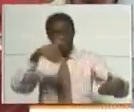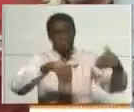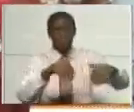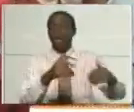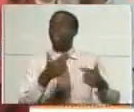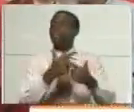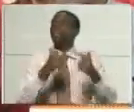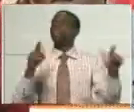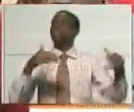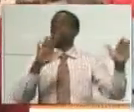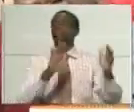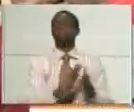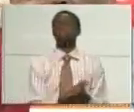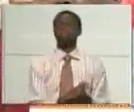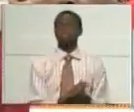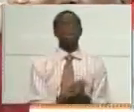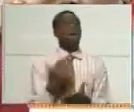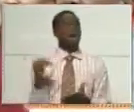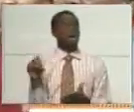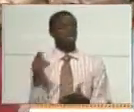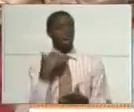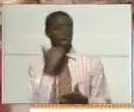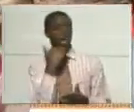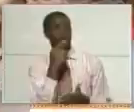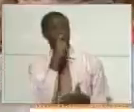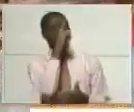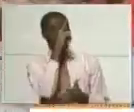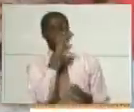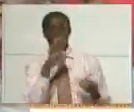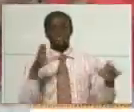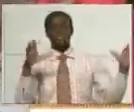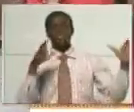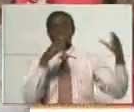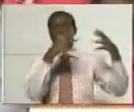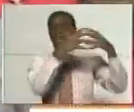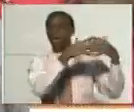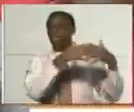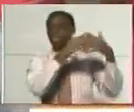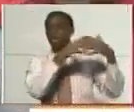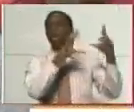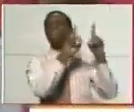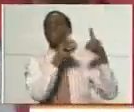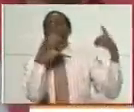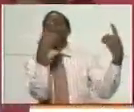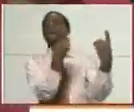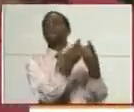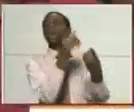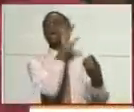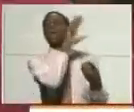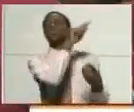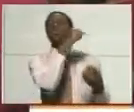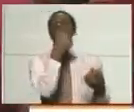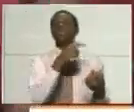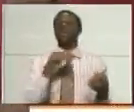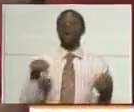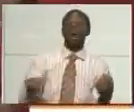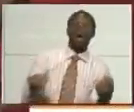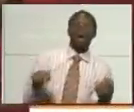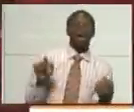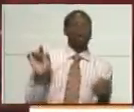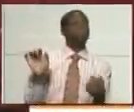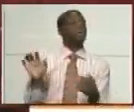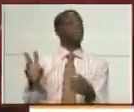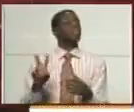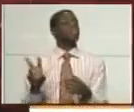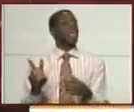unas declaraciones de un vocero del Departamento de Estado diciendo que Maduro tuerce la democracia venezolana porque